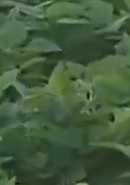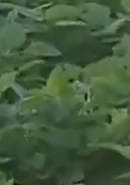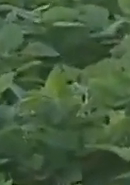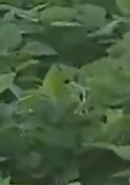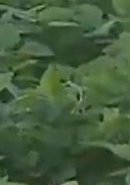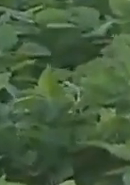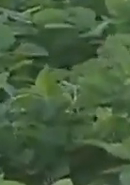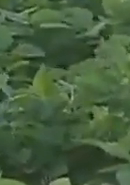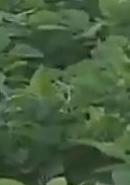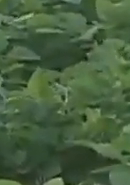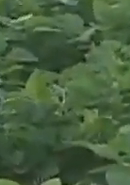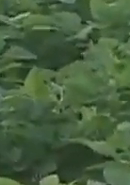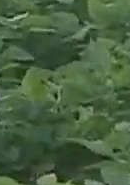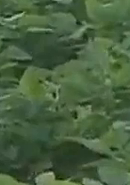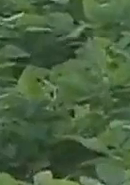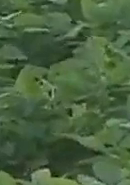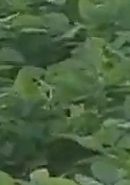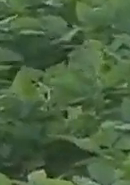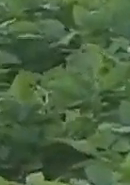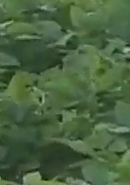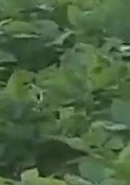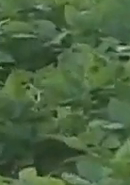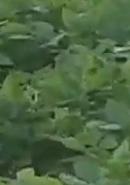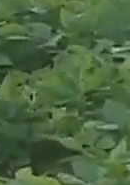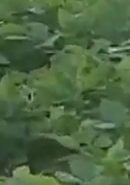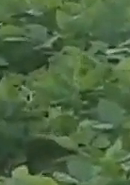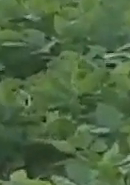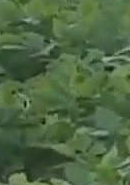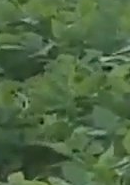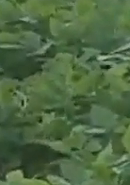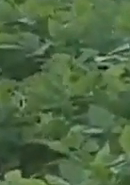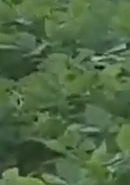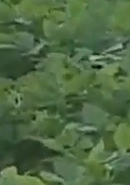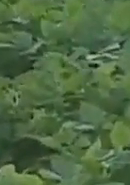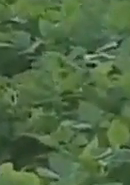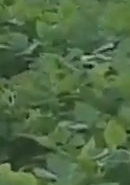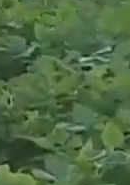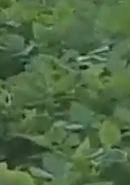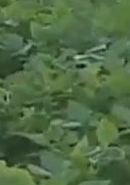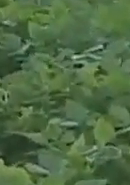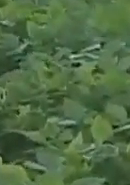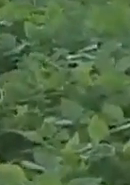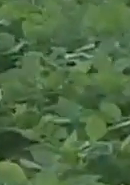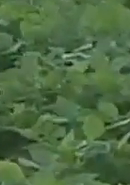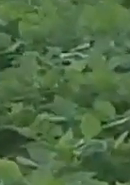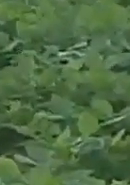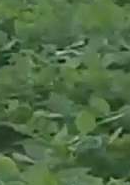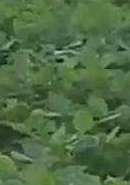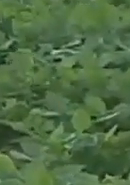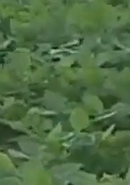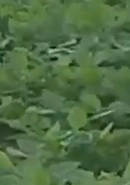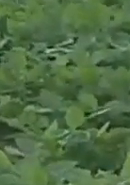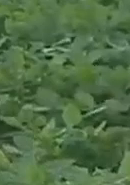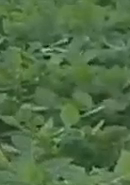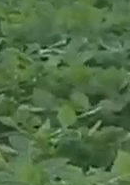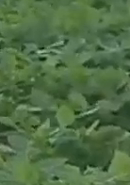diversificada, de una nueva dinámica, una nueva Venezuela